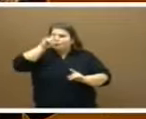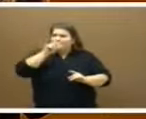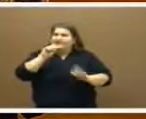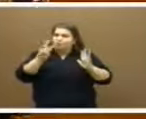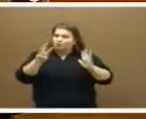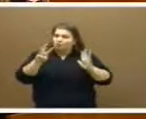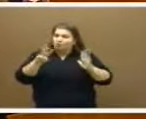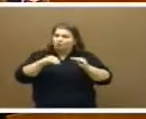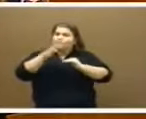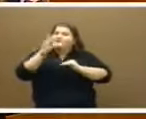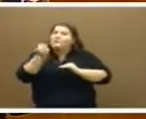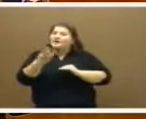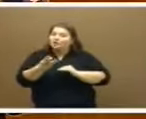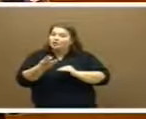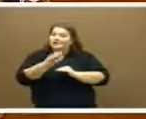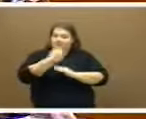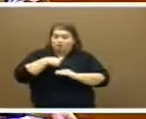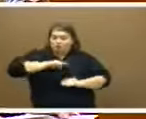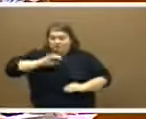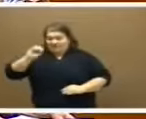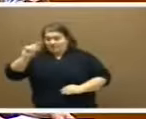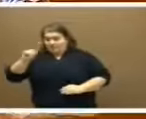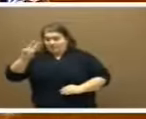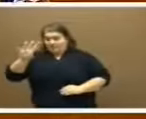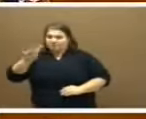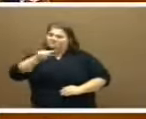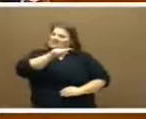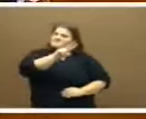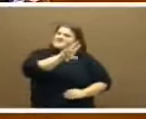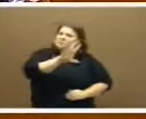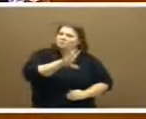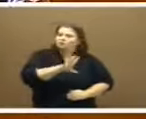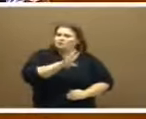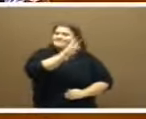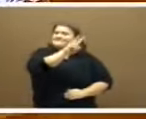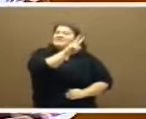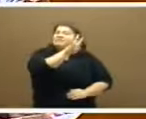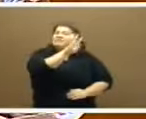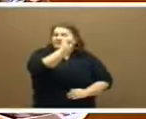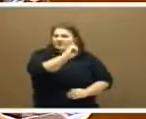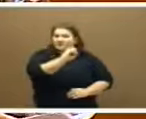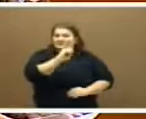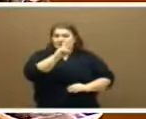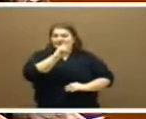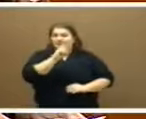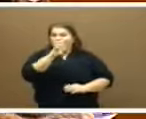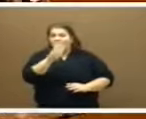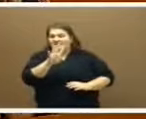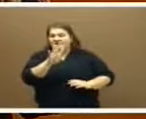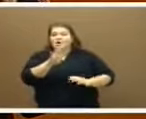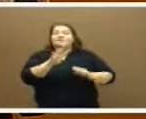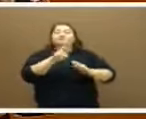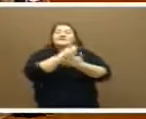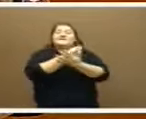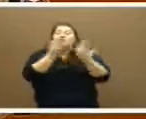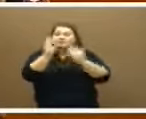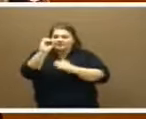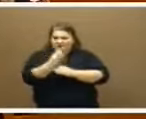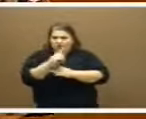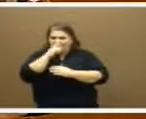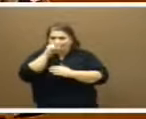2008? Frente a un 0,4, un 24. En 2009, frente a un 0,4, un 18%.